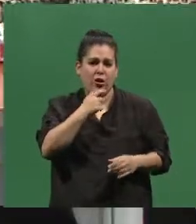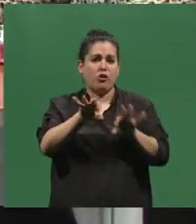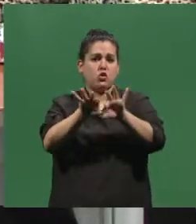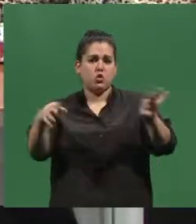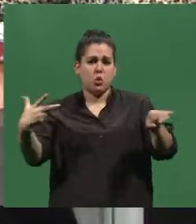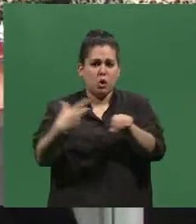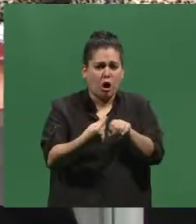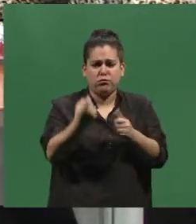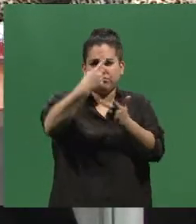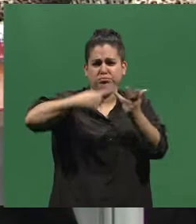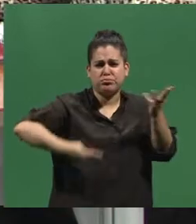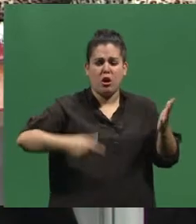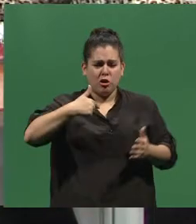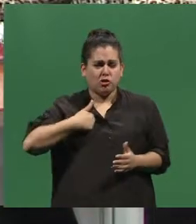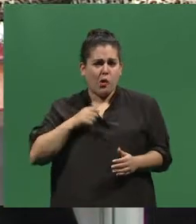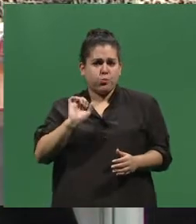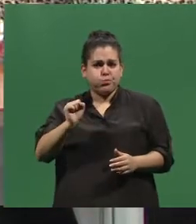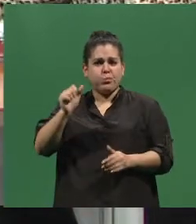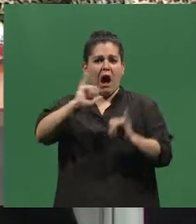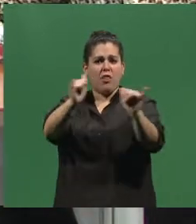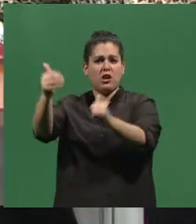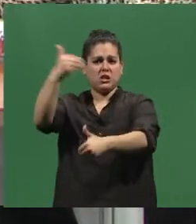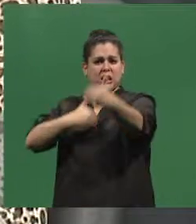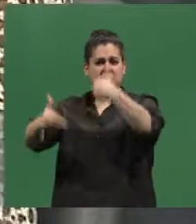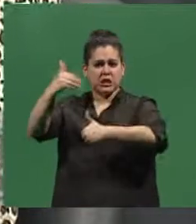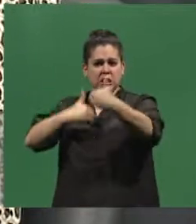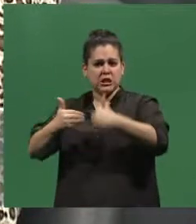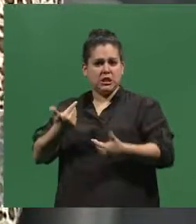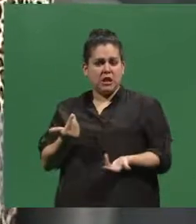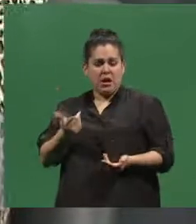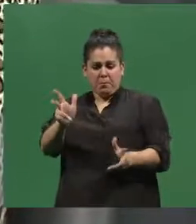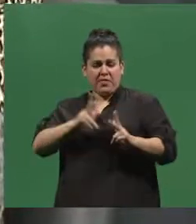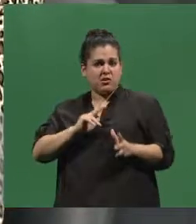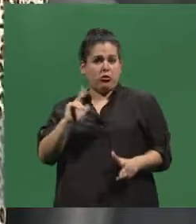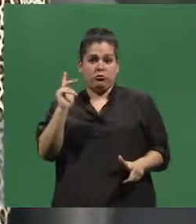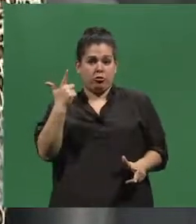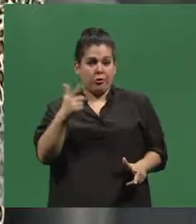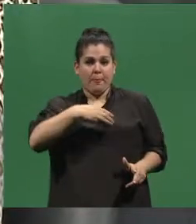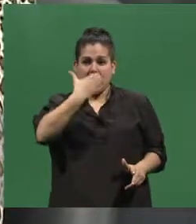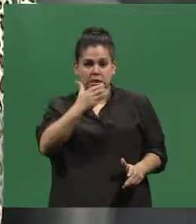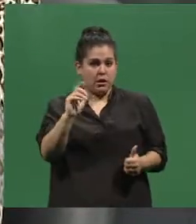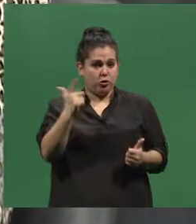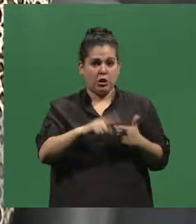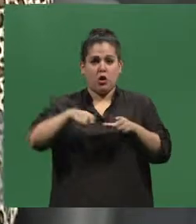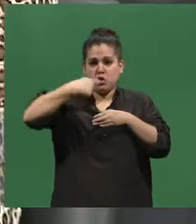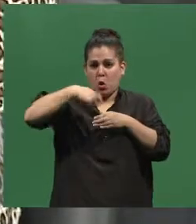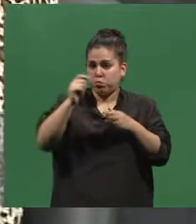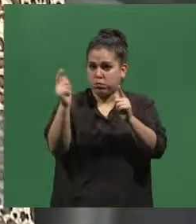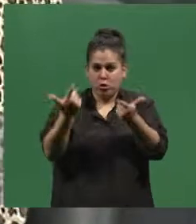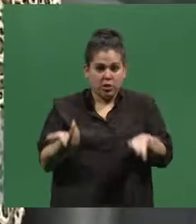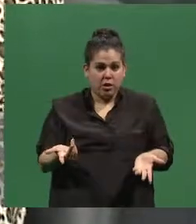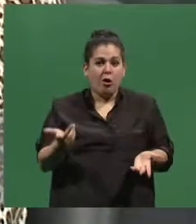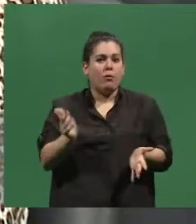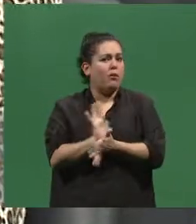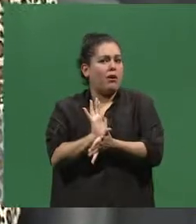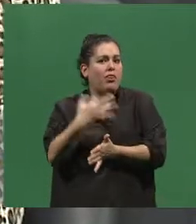Soy nutricionista, atiendo en consultorio y los adolescentes me dicen, no tengo, en el buffet no me venden una manzana o un yogur. O sea, darle